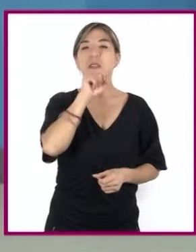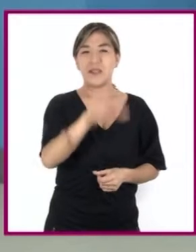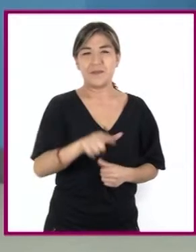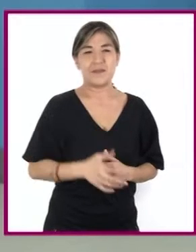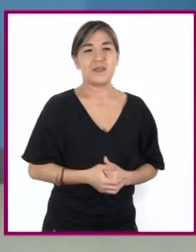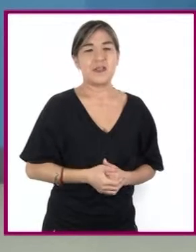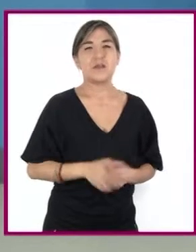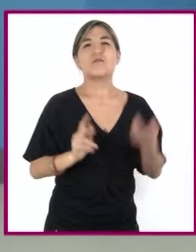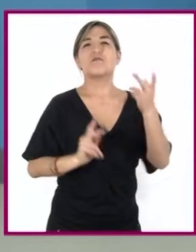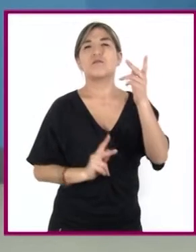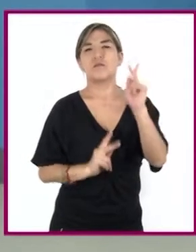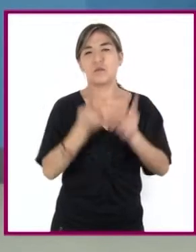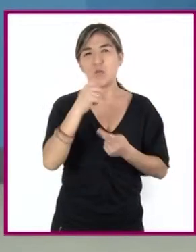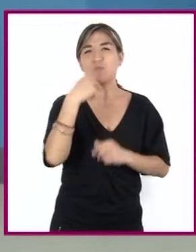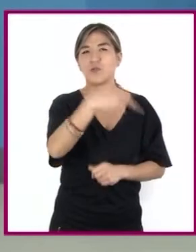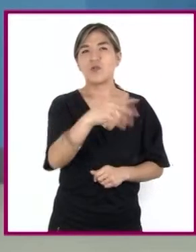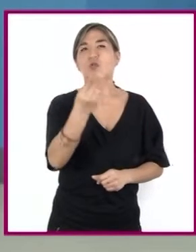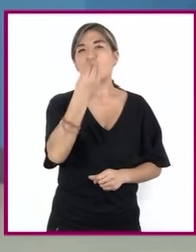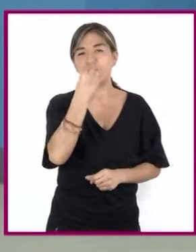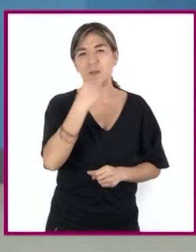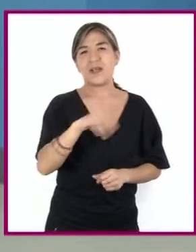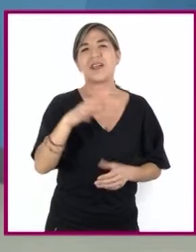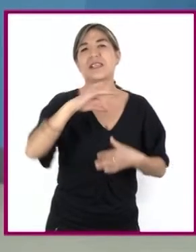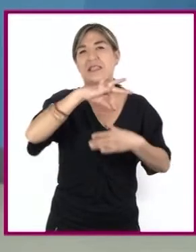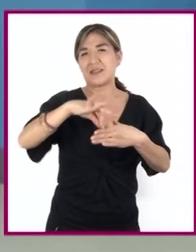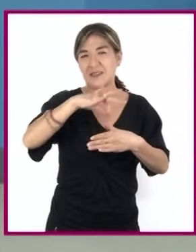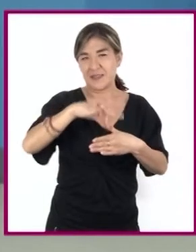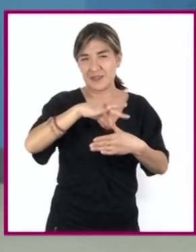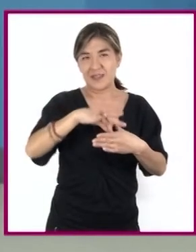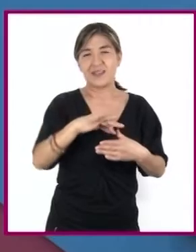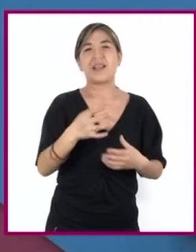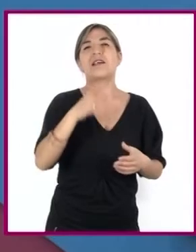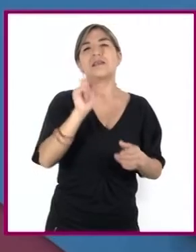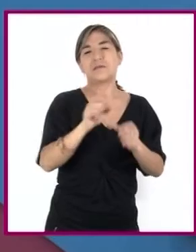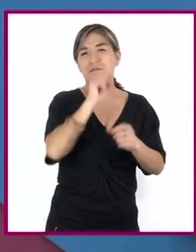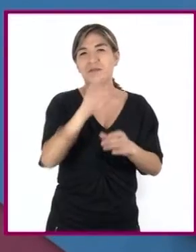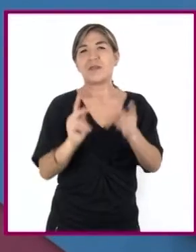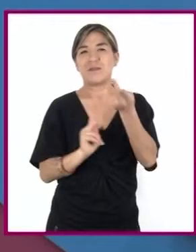de productos alimenticios como el té y las especias.